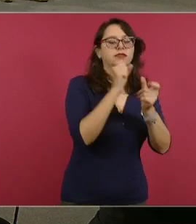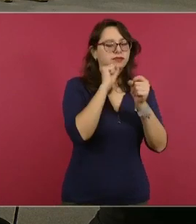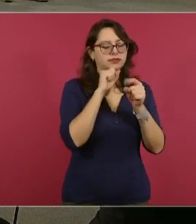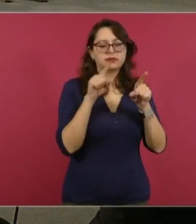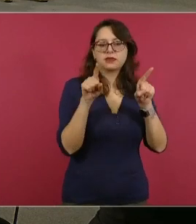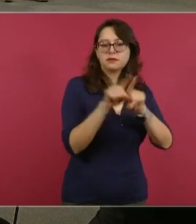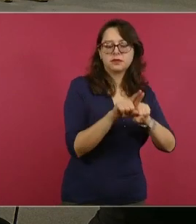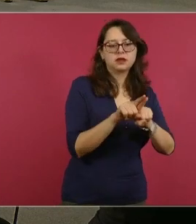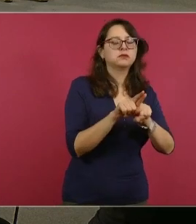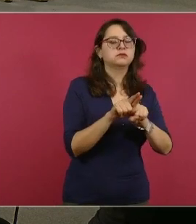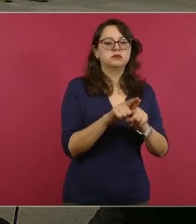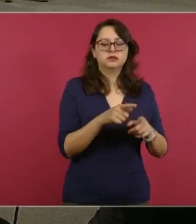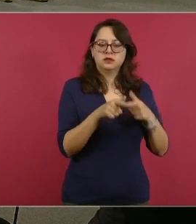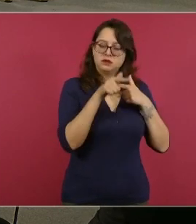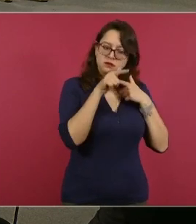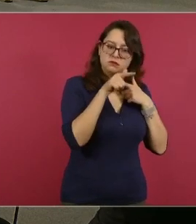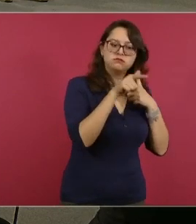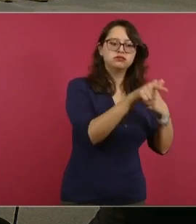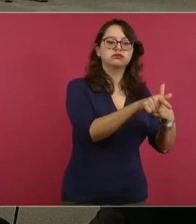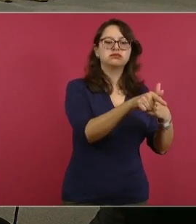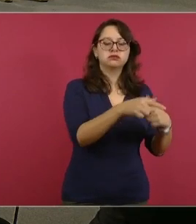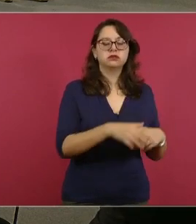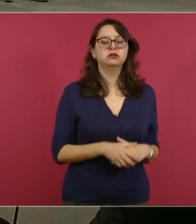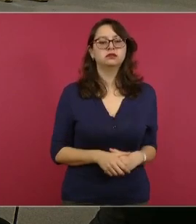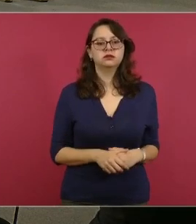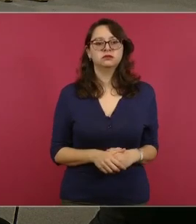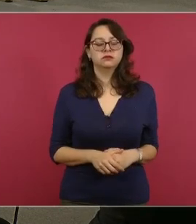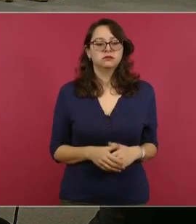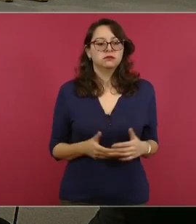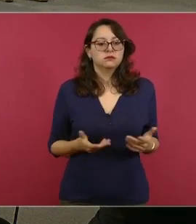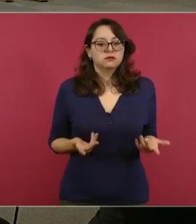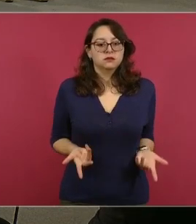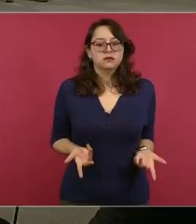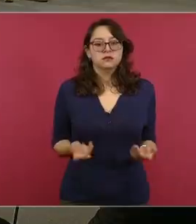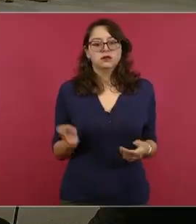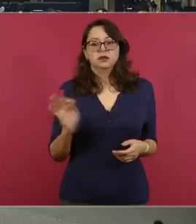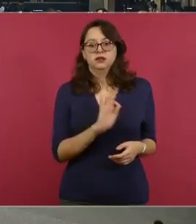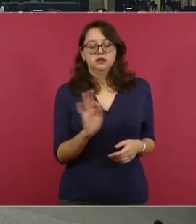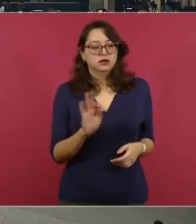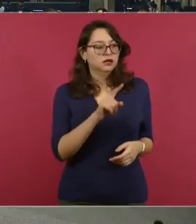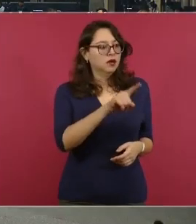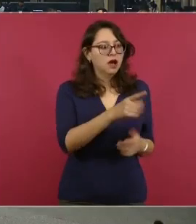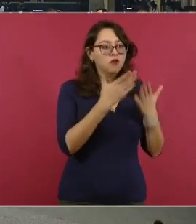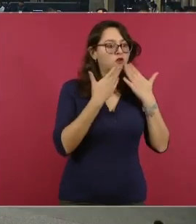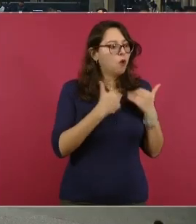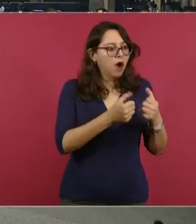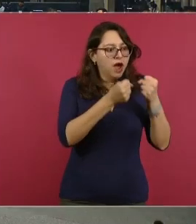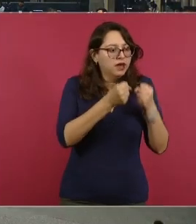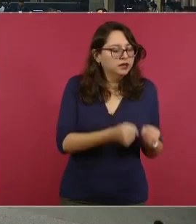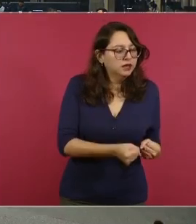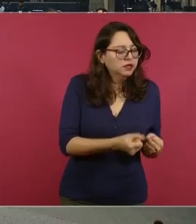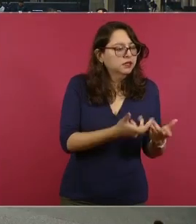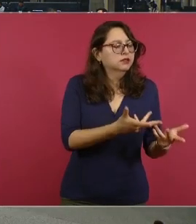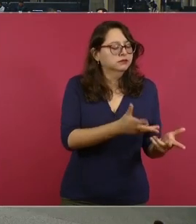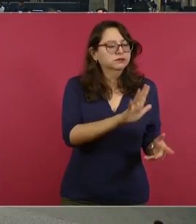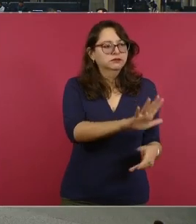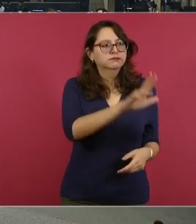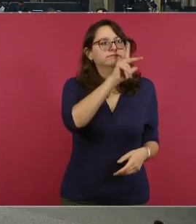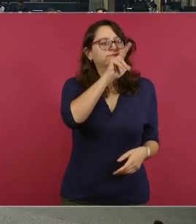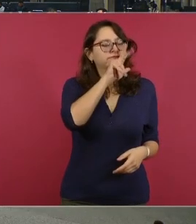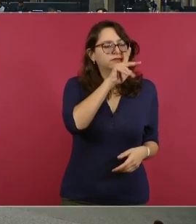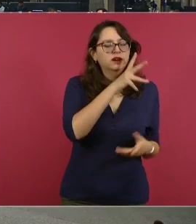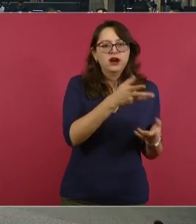para ayudarlos. Si no tienen seguro, vamos a buscar la